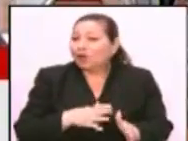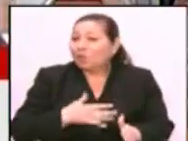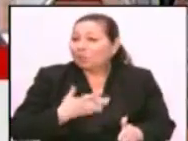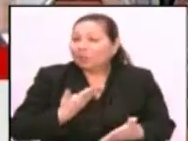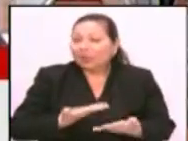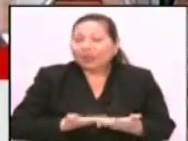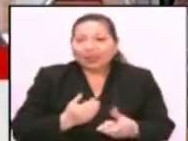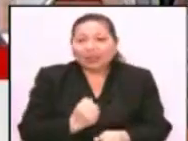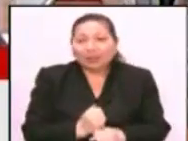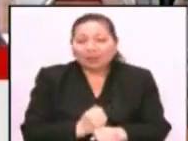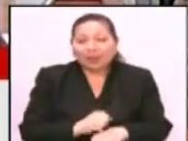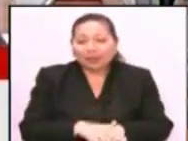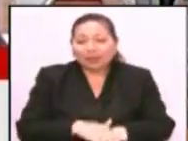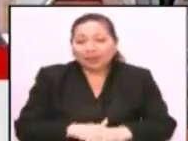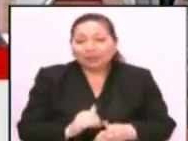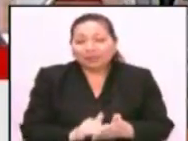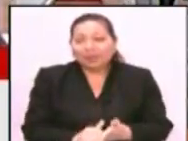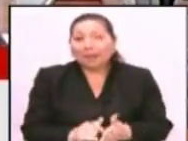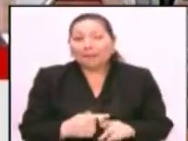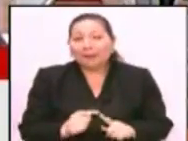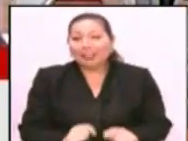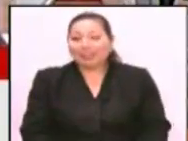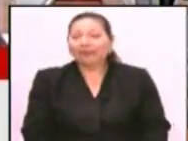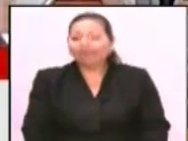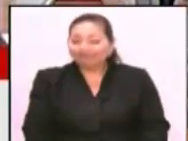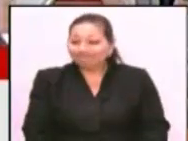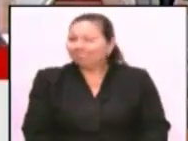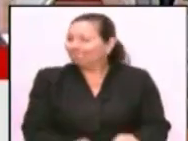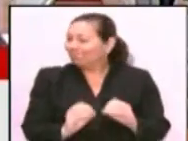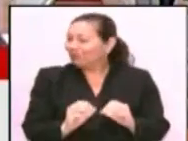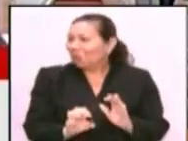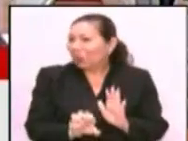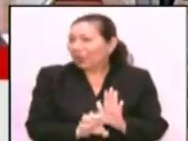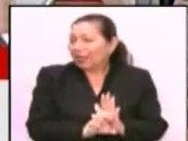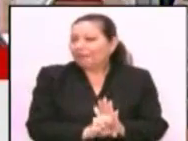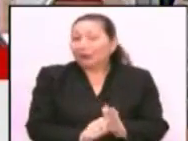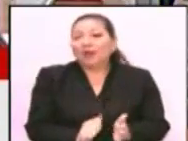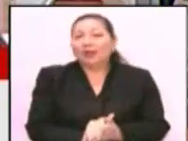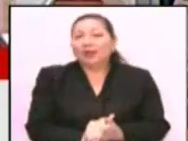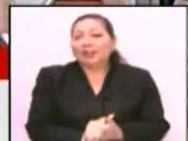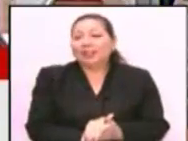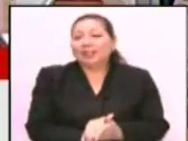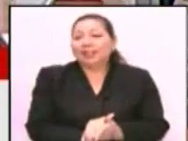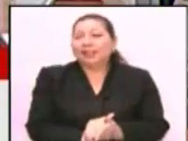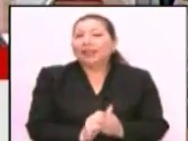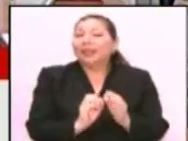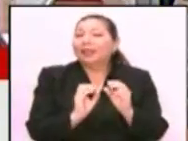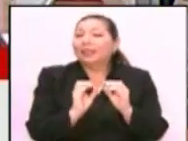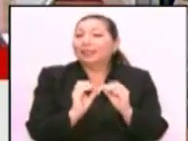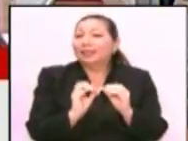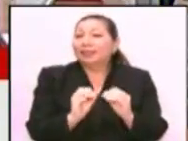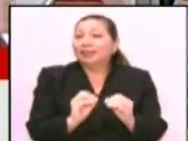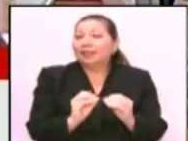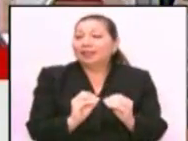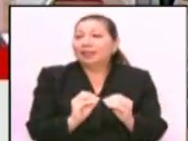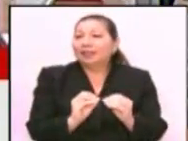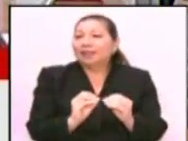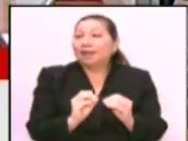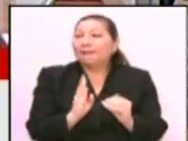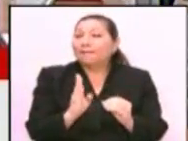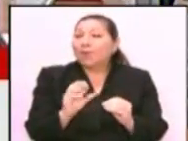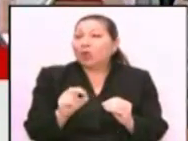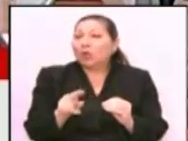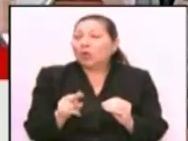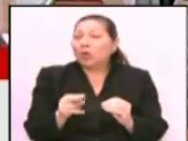un régimen laboral con un interno, lo puede hacer, ¿no es cierto?, o ponerlo en planillas, o pasar, o por ejemplo, darle un bono